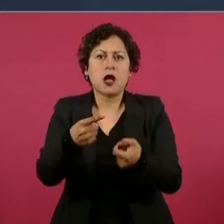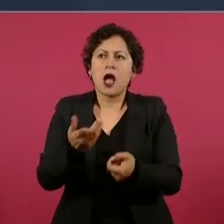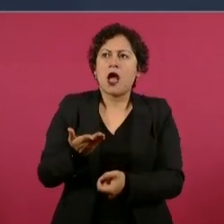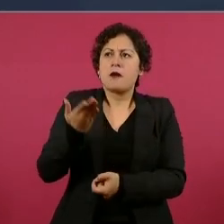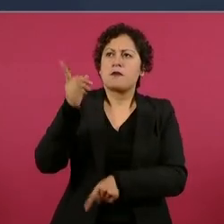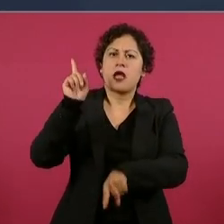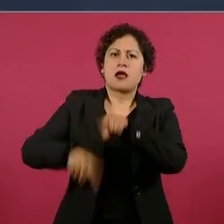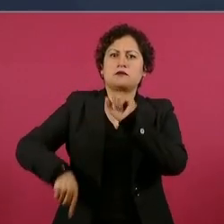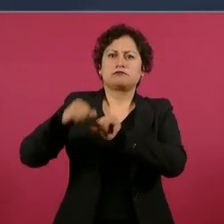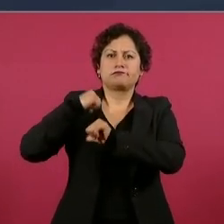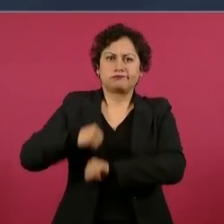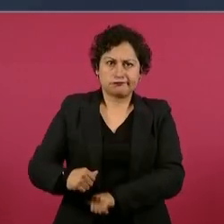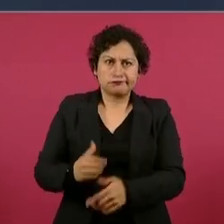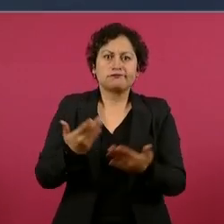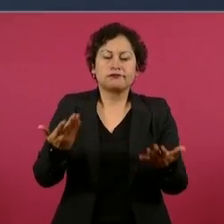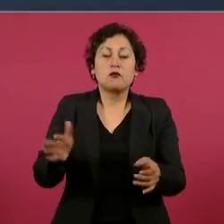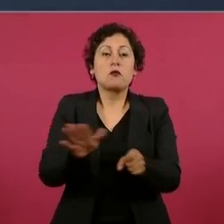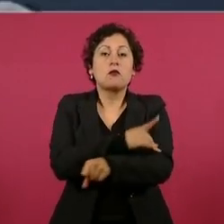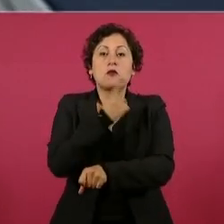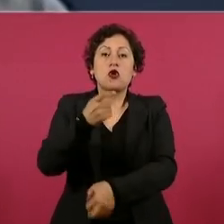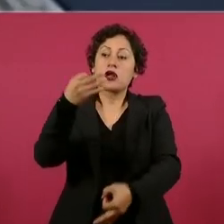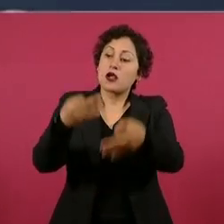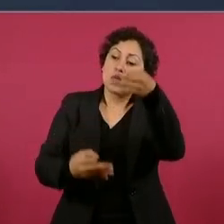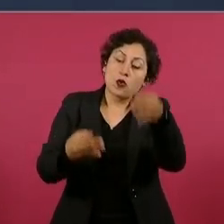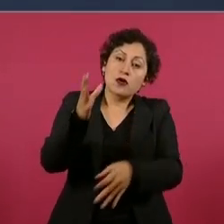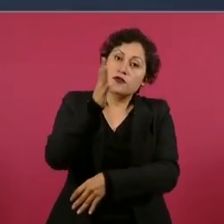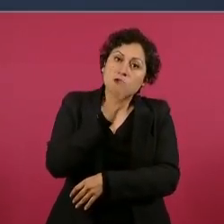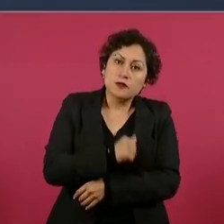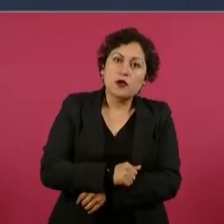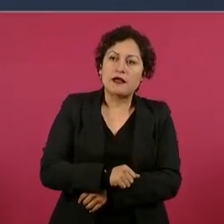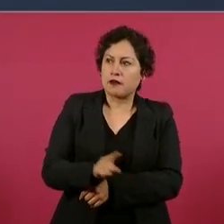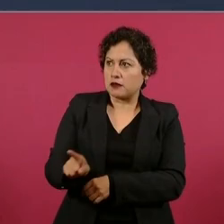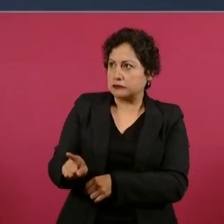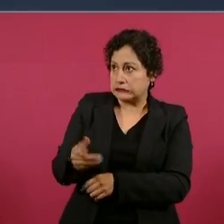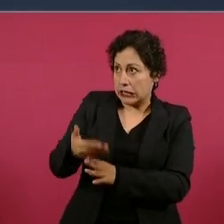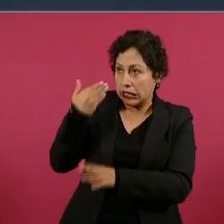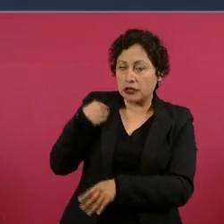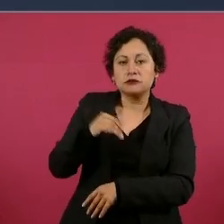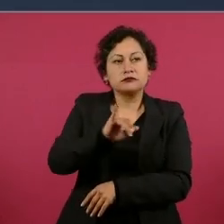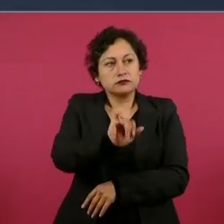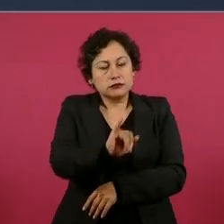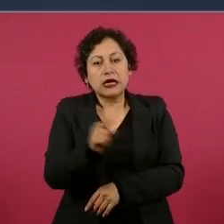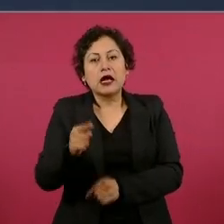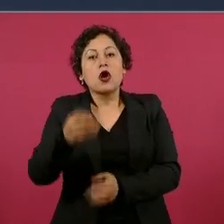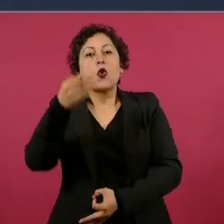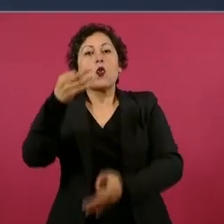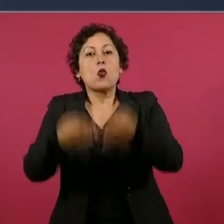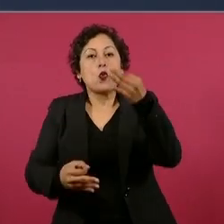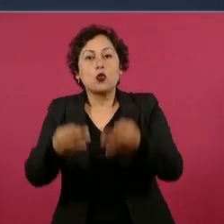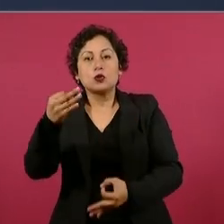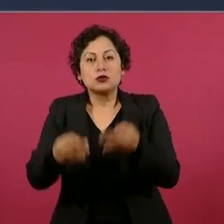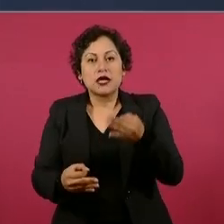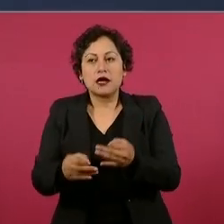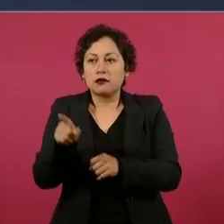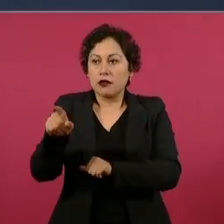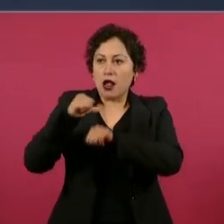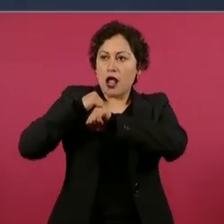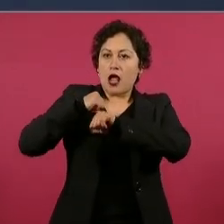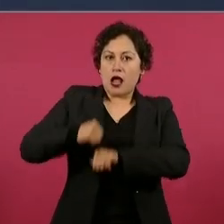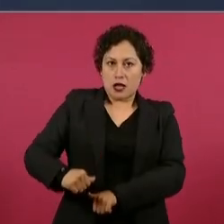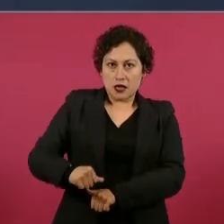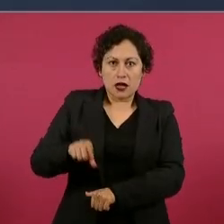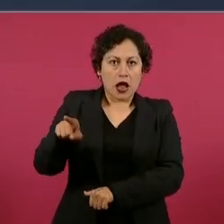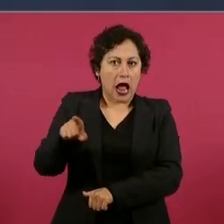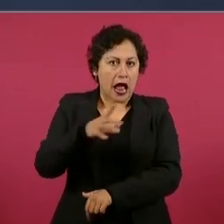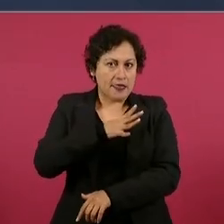sí. Desde el porque primer día no lo se hicieron. Le puede juzgar, desde el primer día lo hicimos, no se le puede juzgar teniendo fuero. Si el